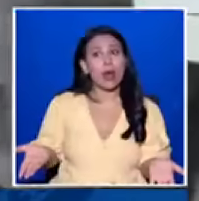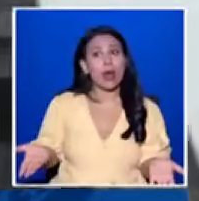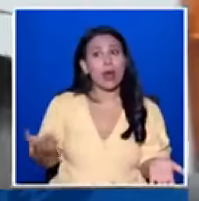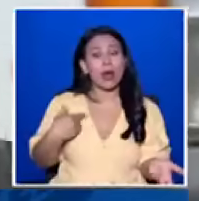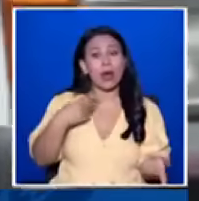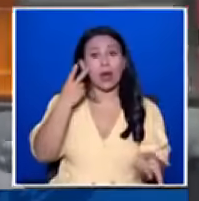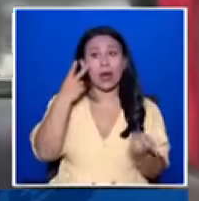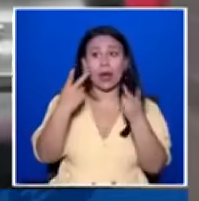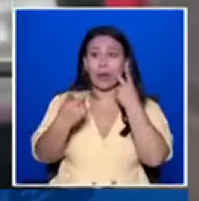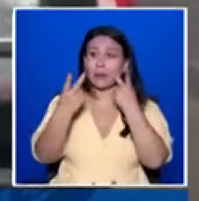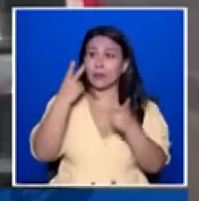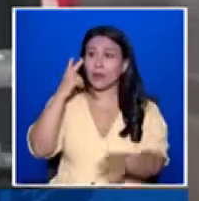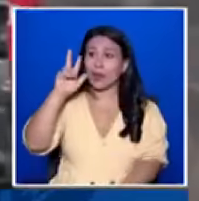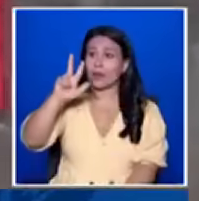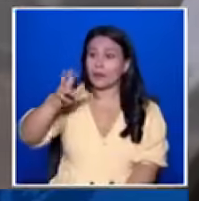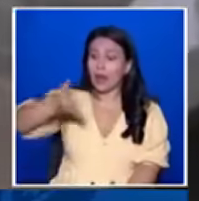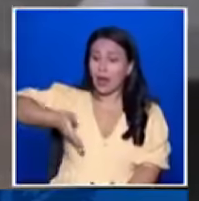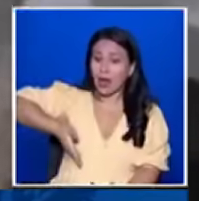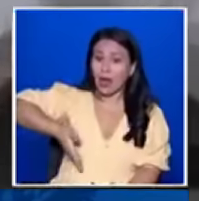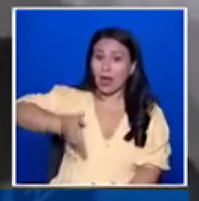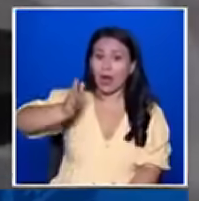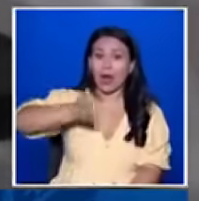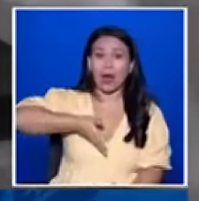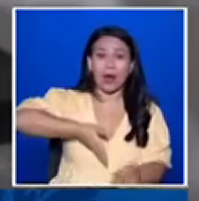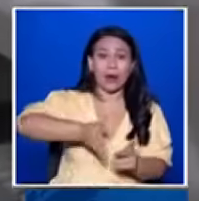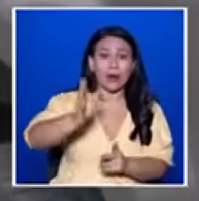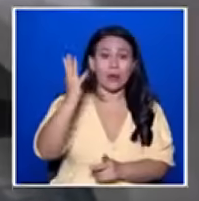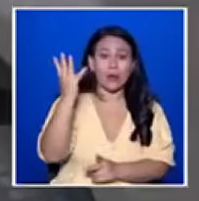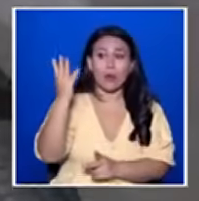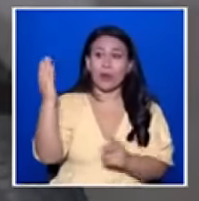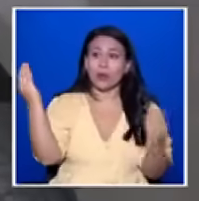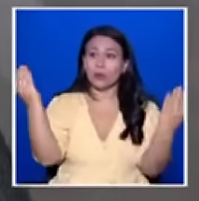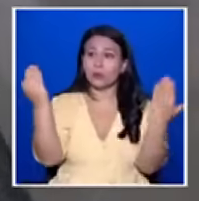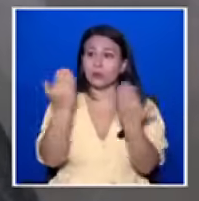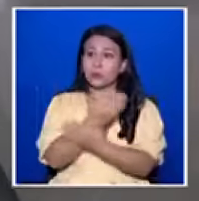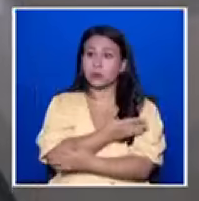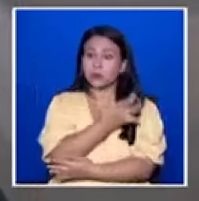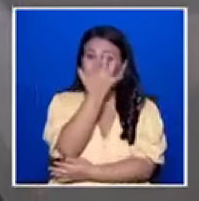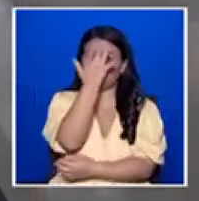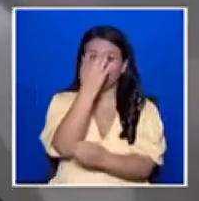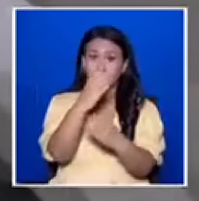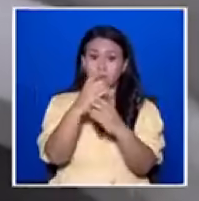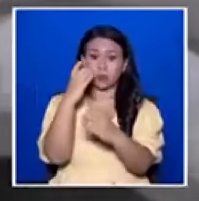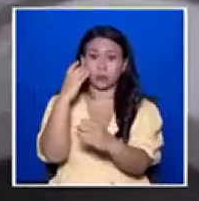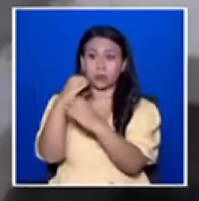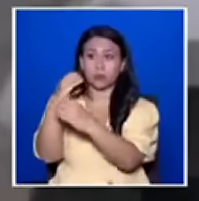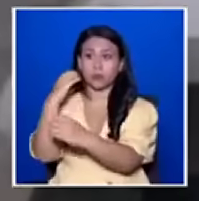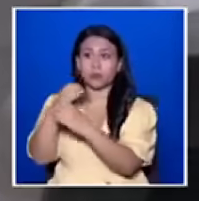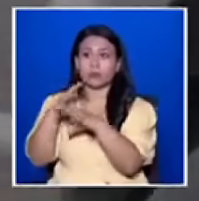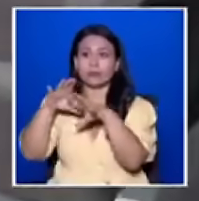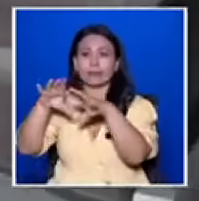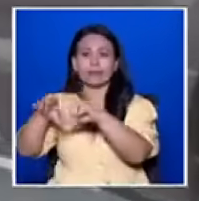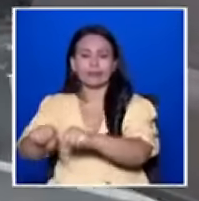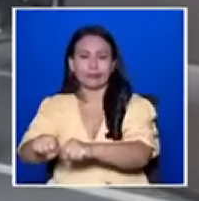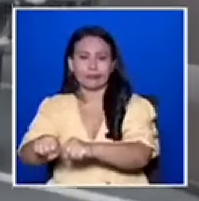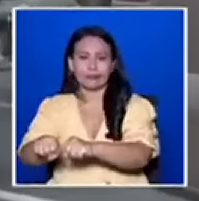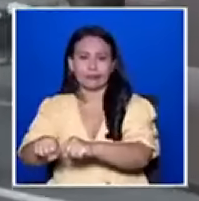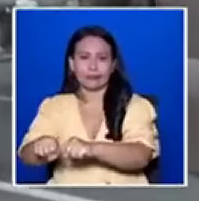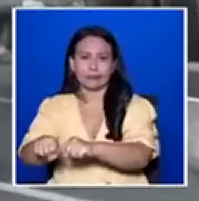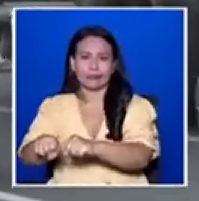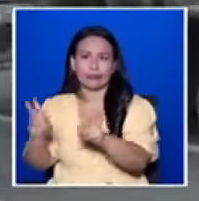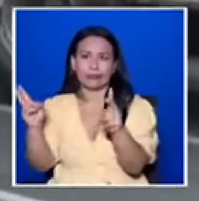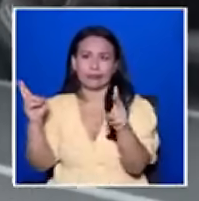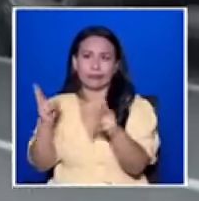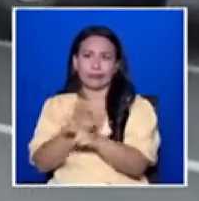de 3 carriles se ha transformado en 4 porque los buses ya se han tomado lo que se